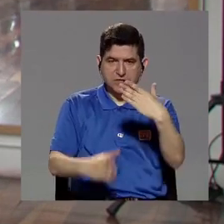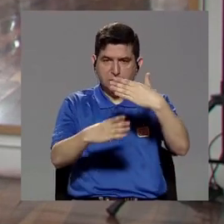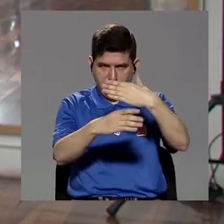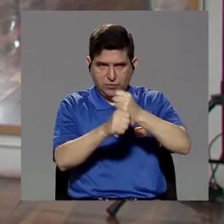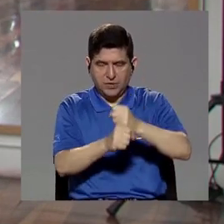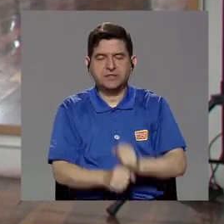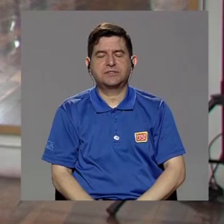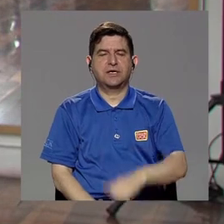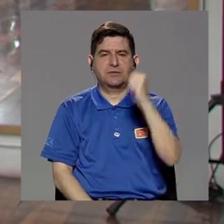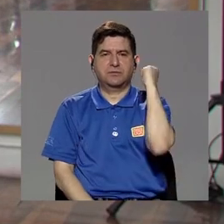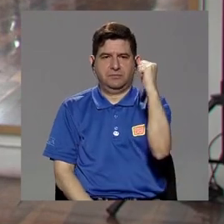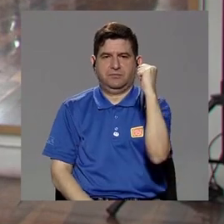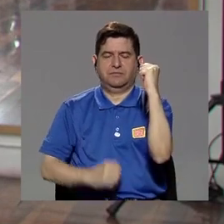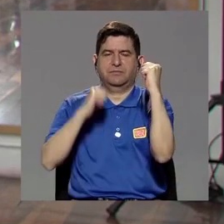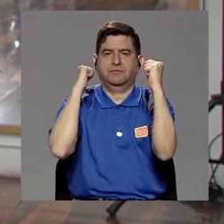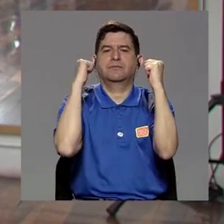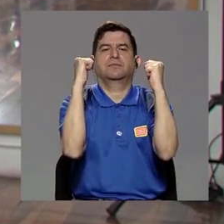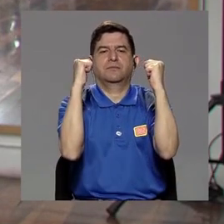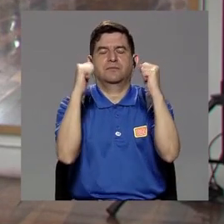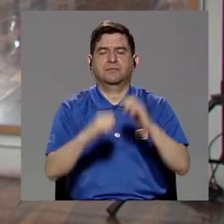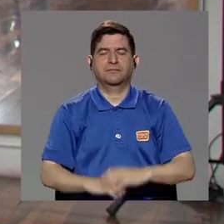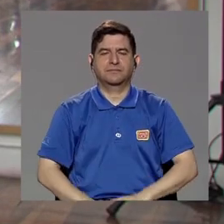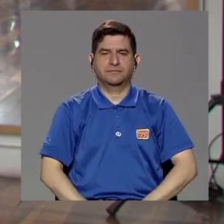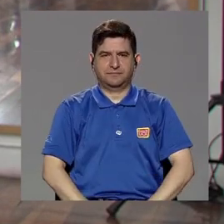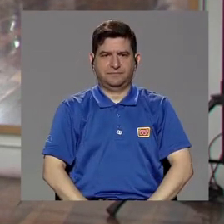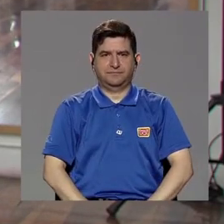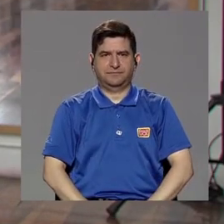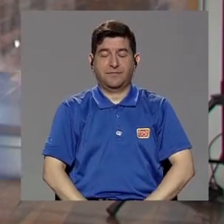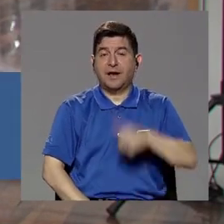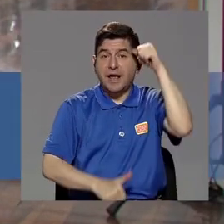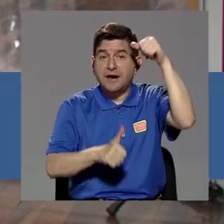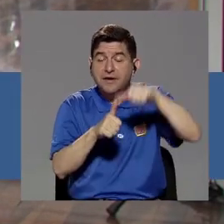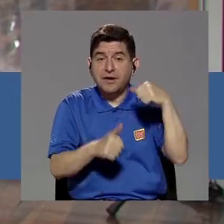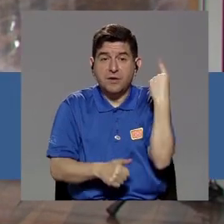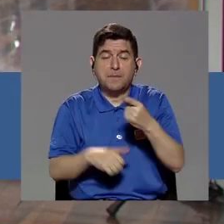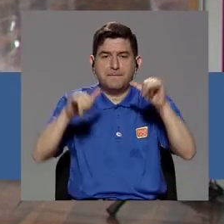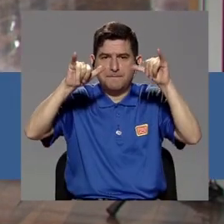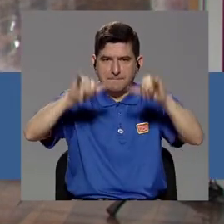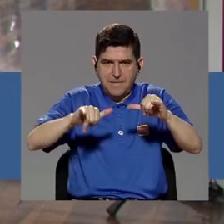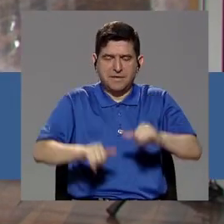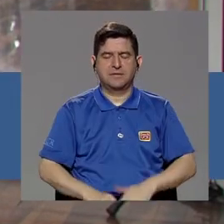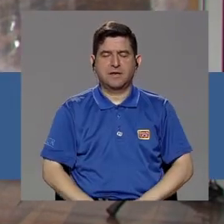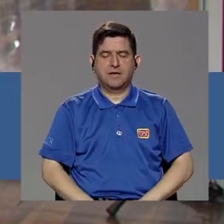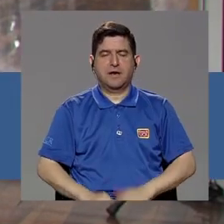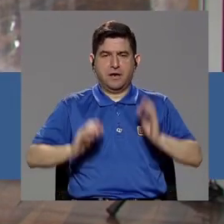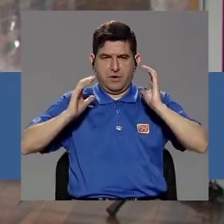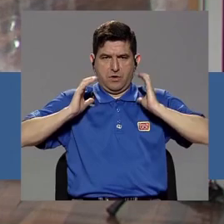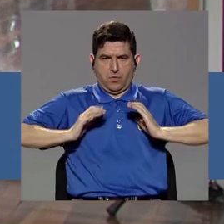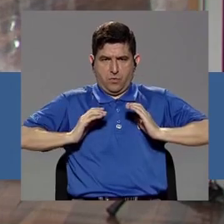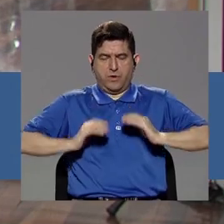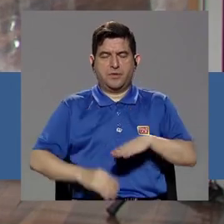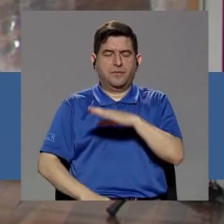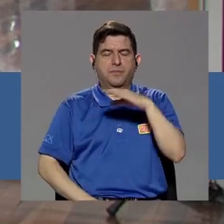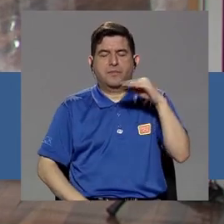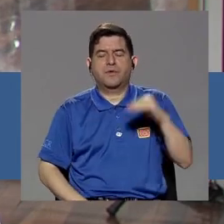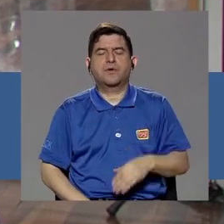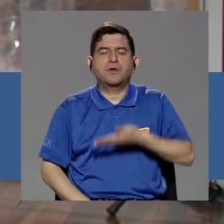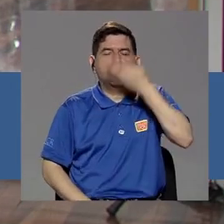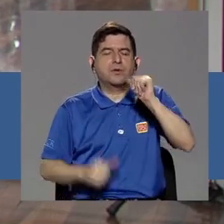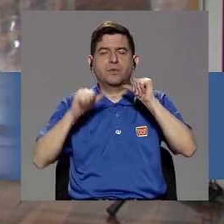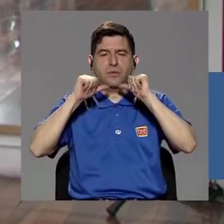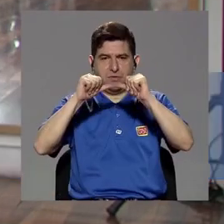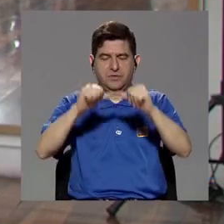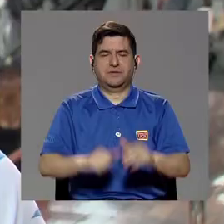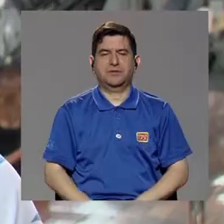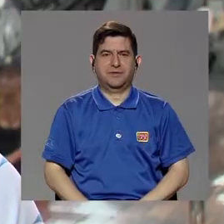segundo ejercicio que hicimos fue apoyar nuestros antebrazos, una plancha baja. Recuerden siempre mantener la estabilidad en su tronco y una